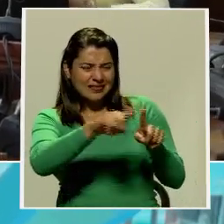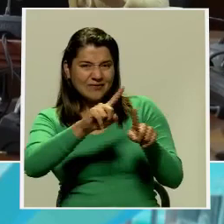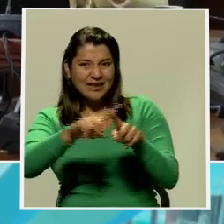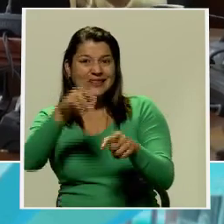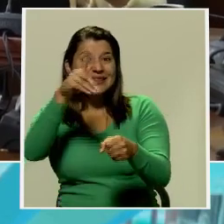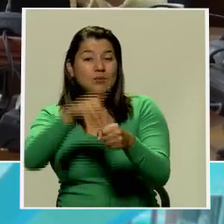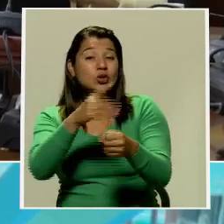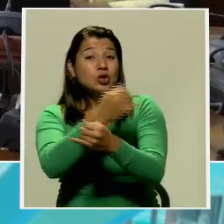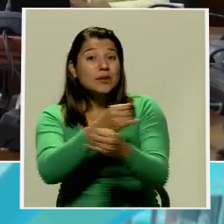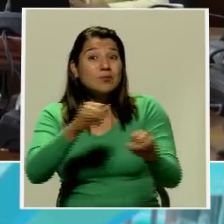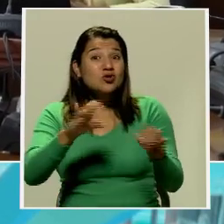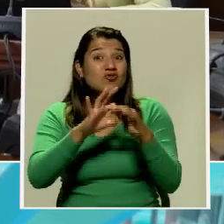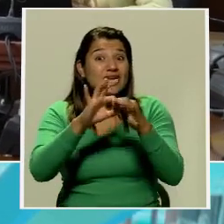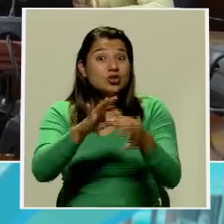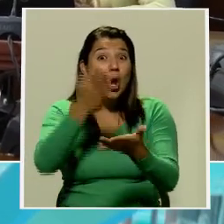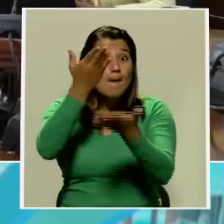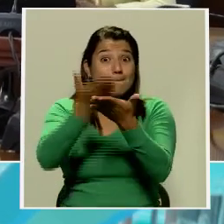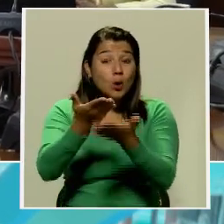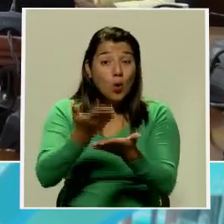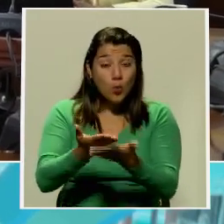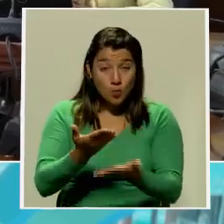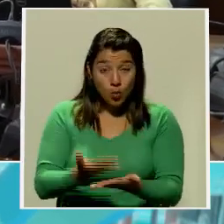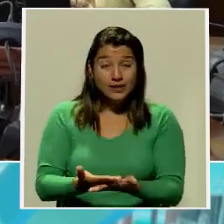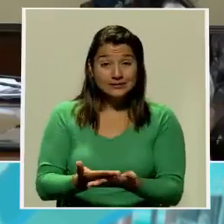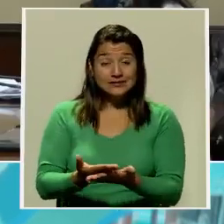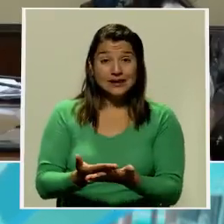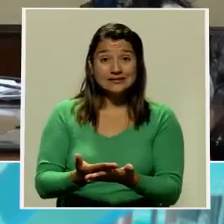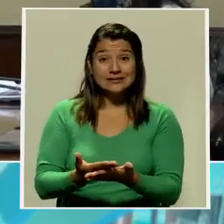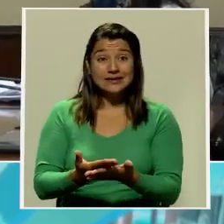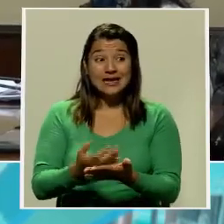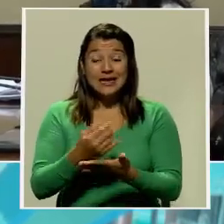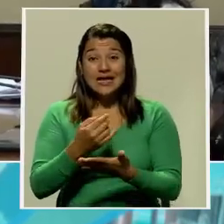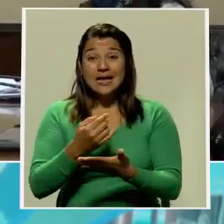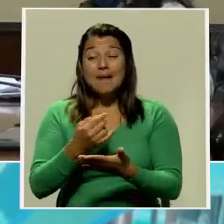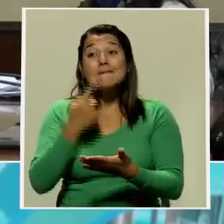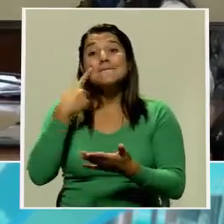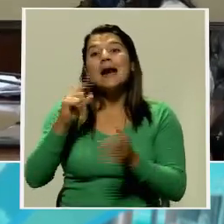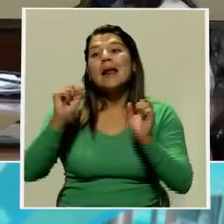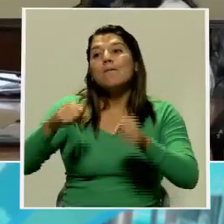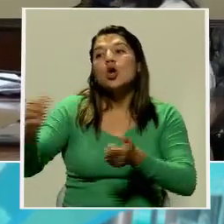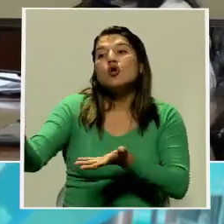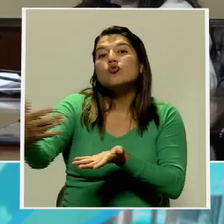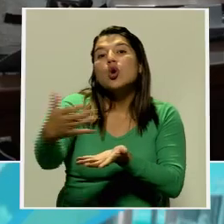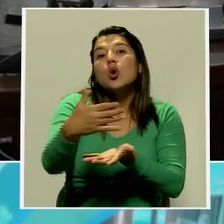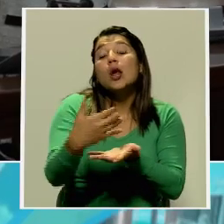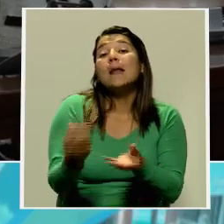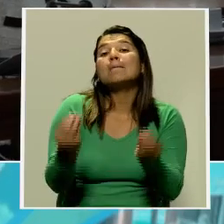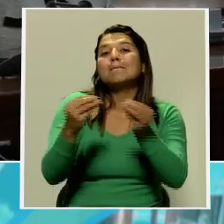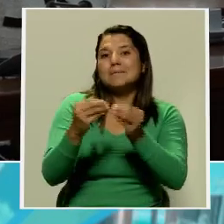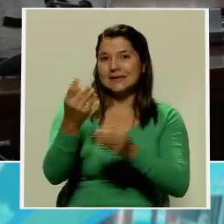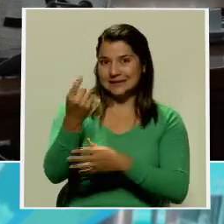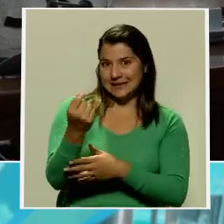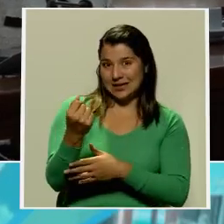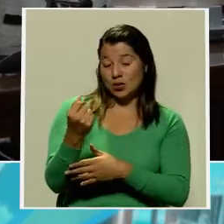estas propuestas por parte de lo que es propiamente la recolección de dineros por parte del gobierno?